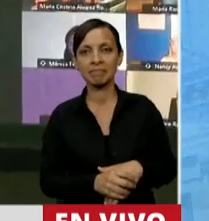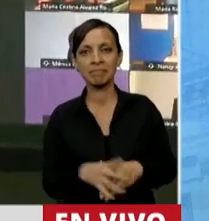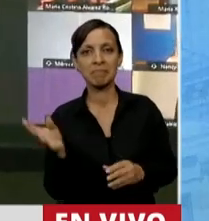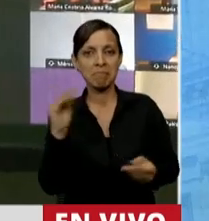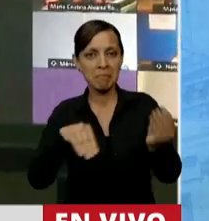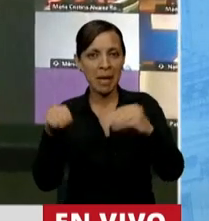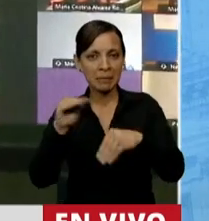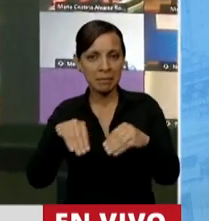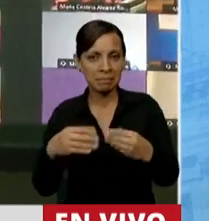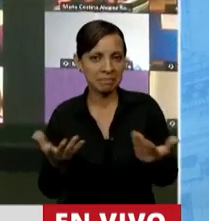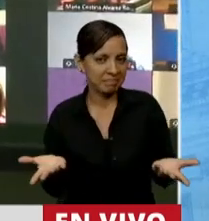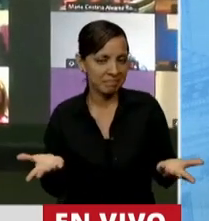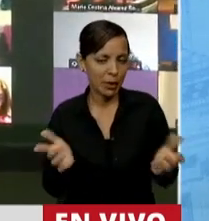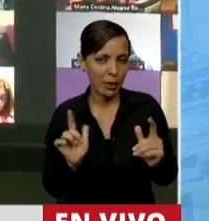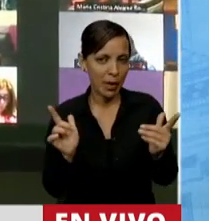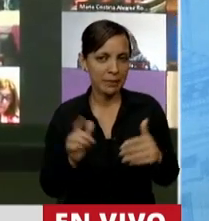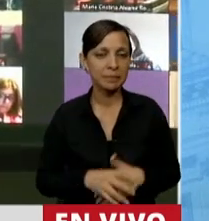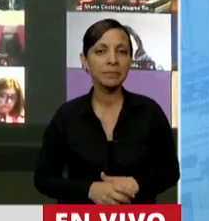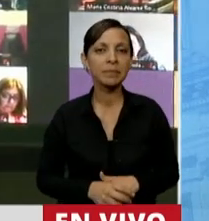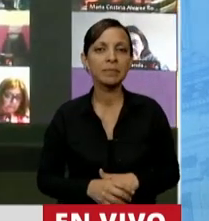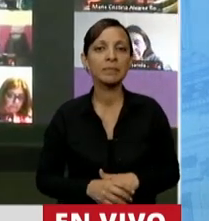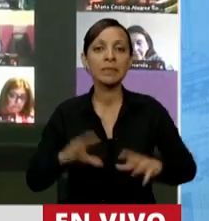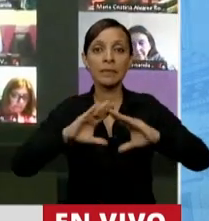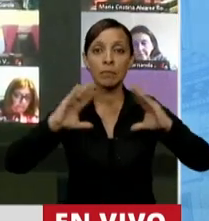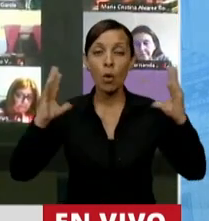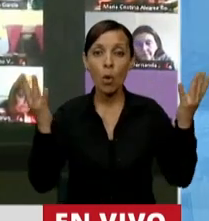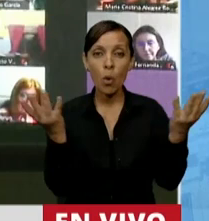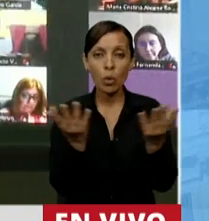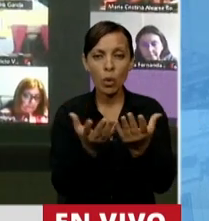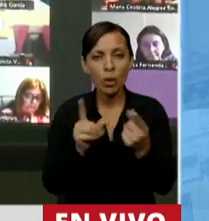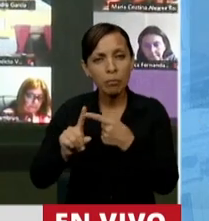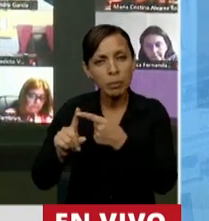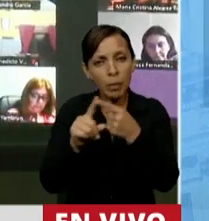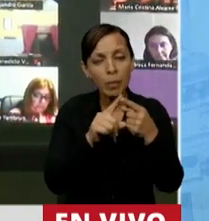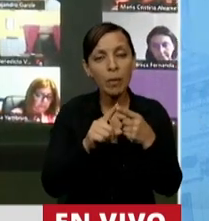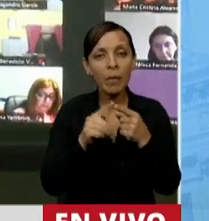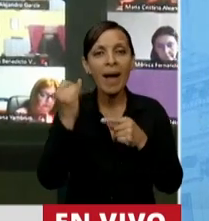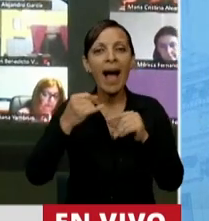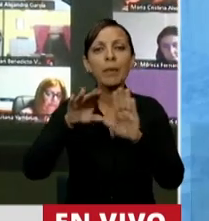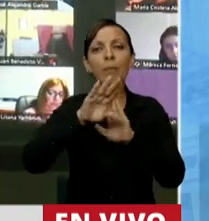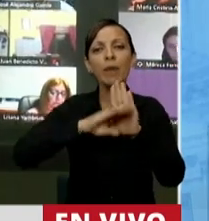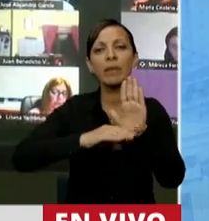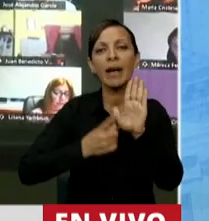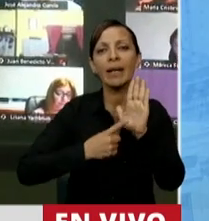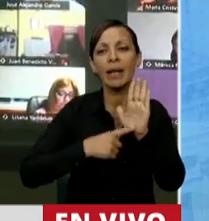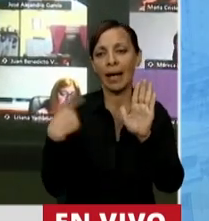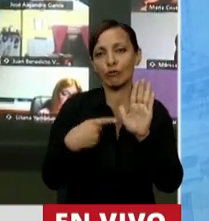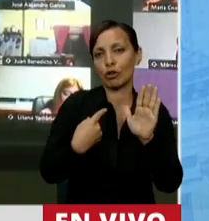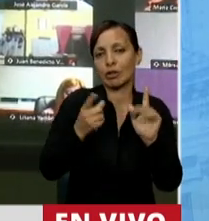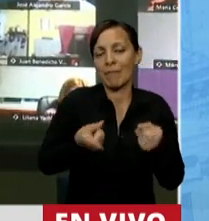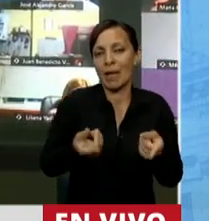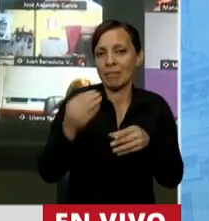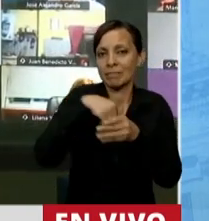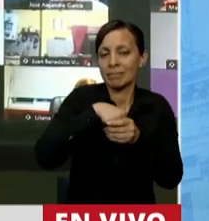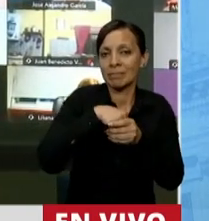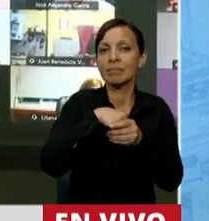no hay más prueba. El mundo globalizado tiene reglas a las cuales nosotros no podemos escapar, señor presidente.